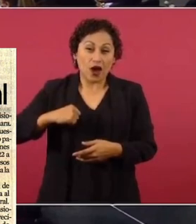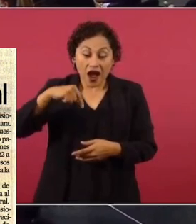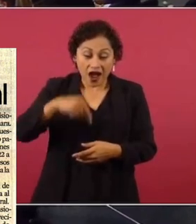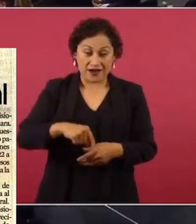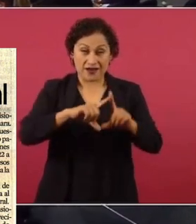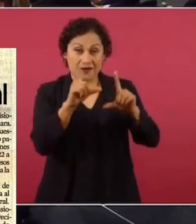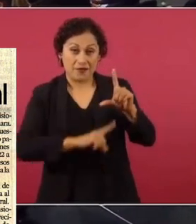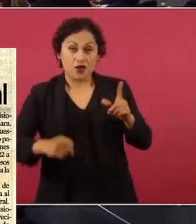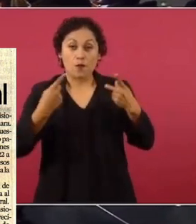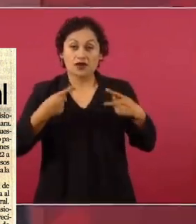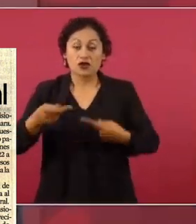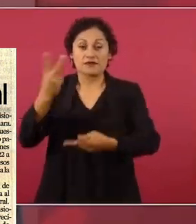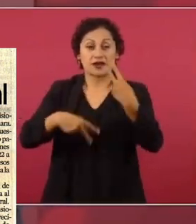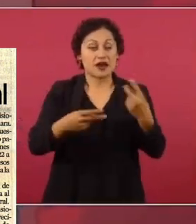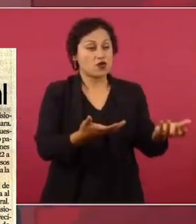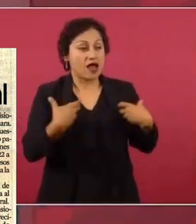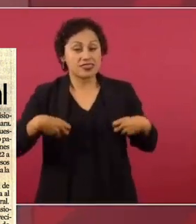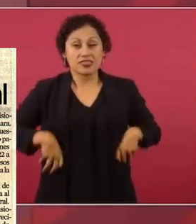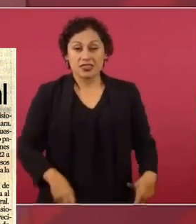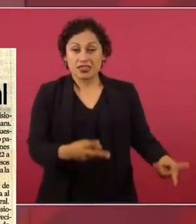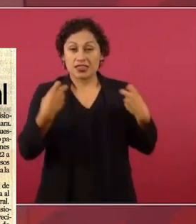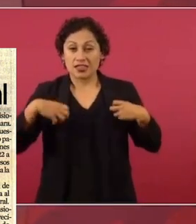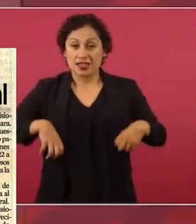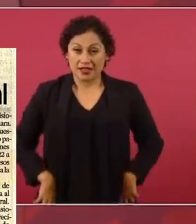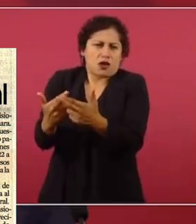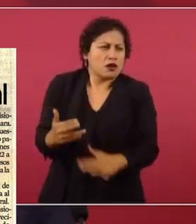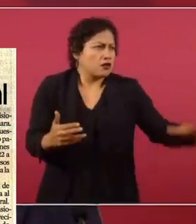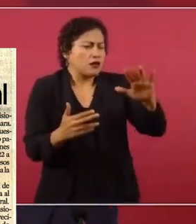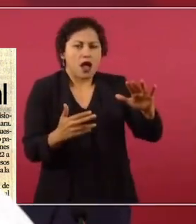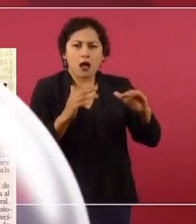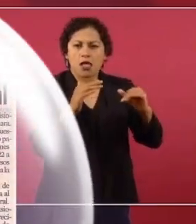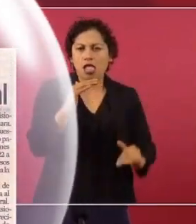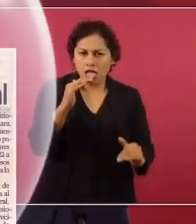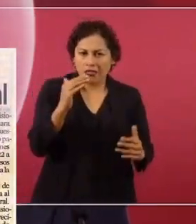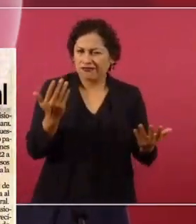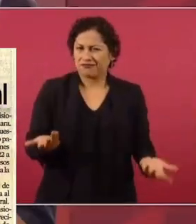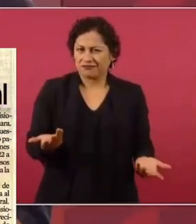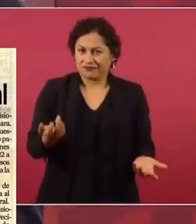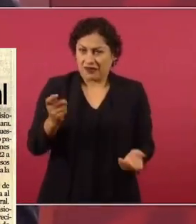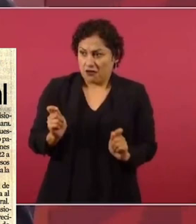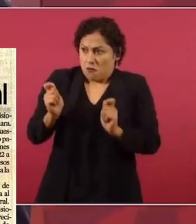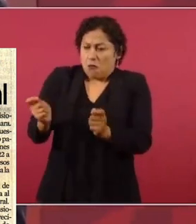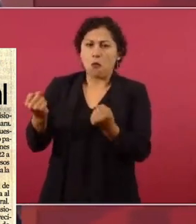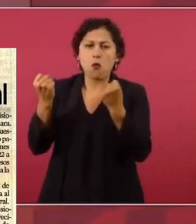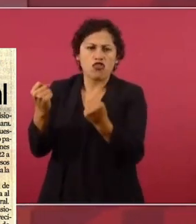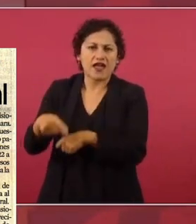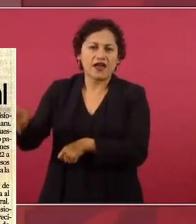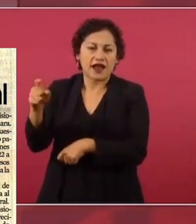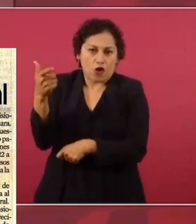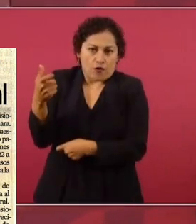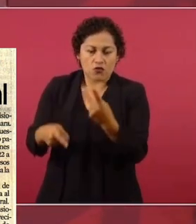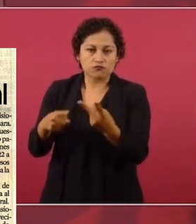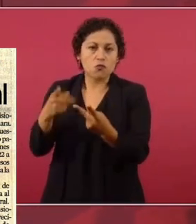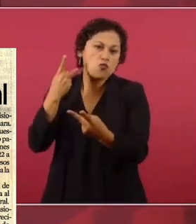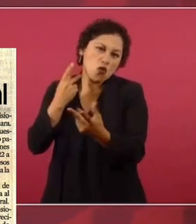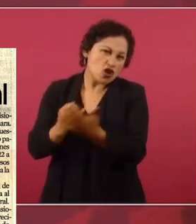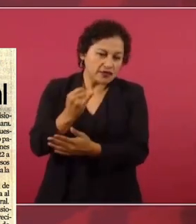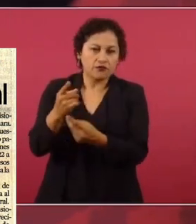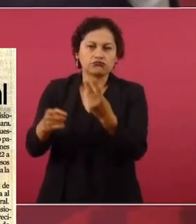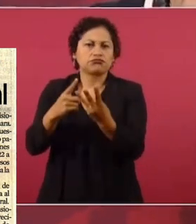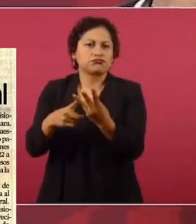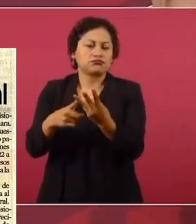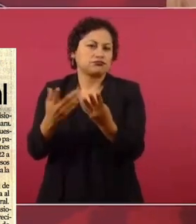país en los últimos 36 años. Entonces, es una cúpula de poder económico y de poder político